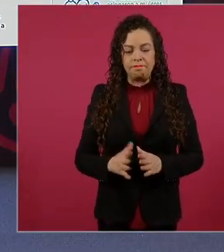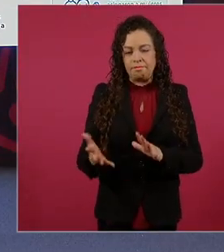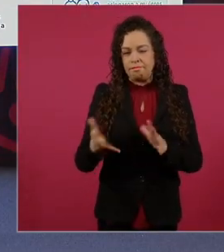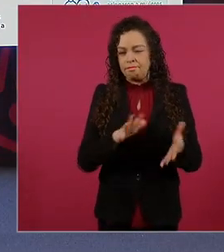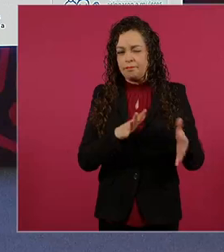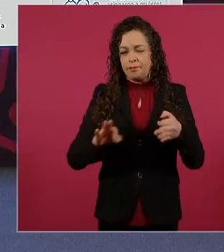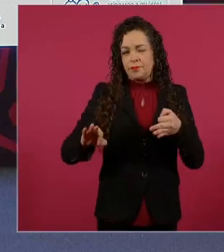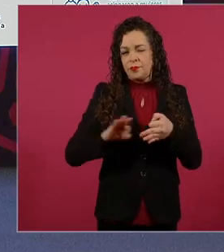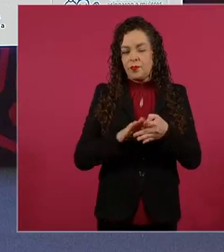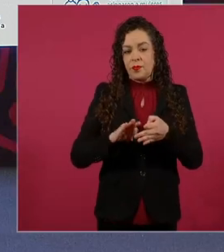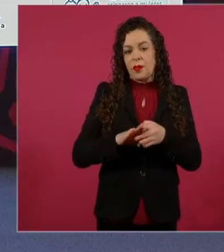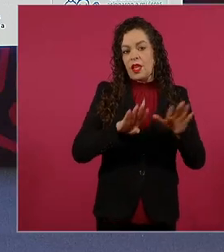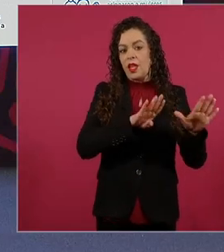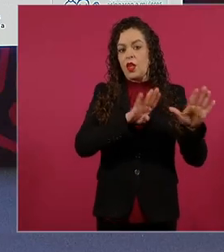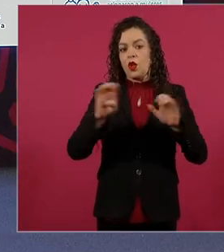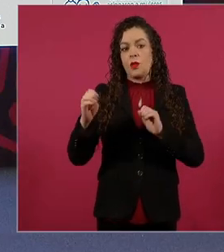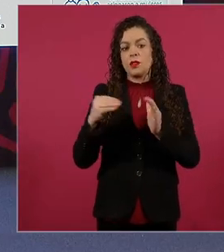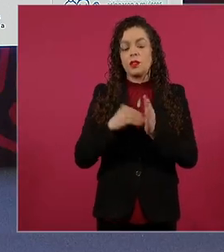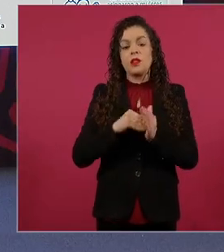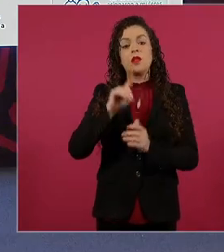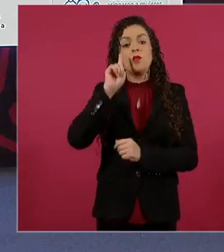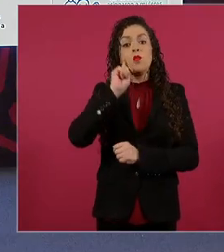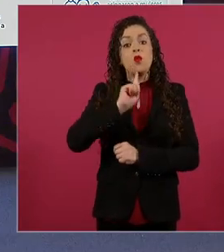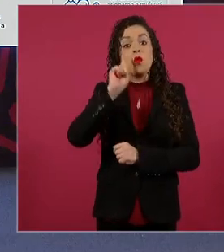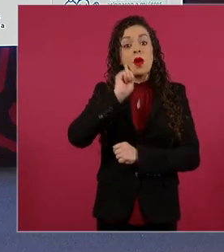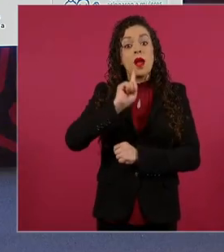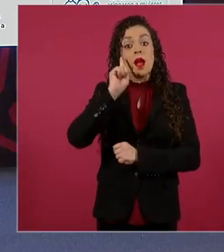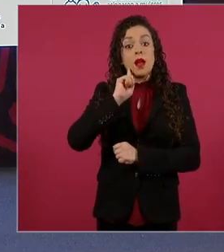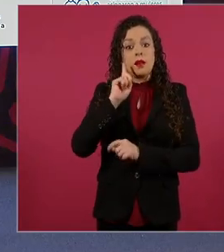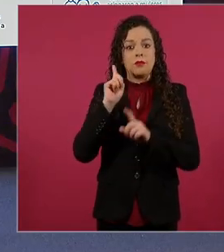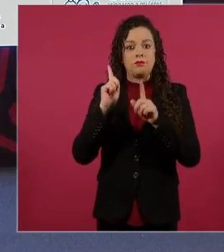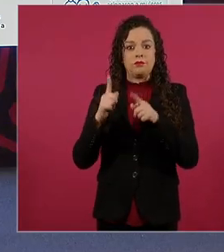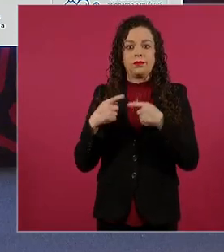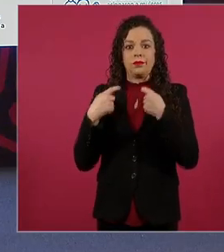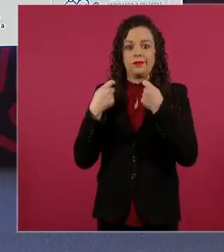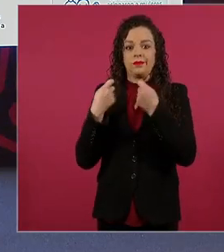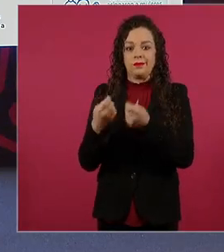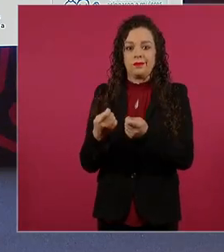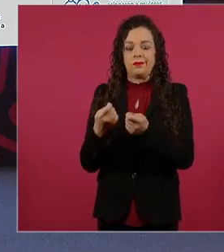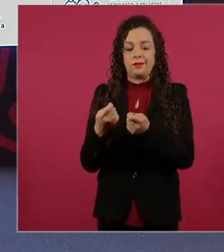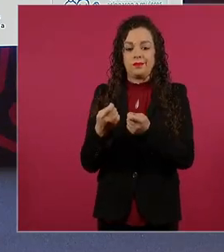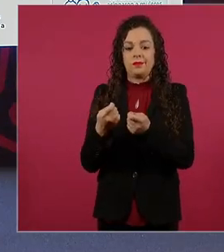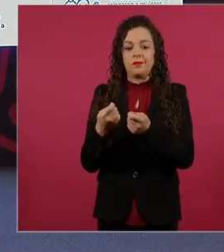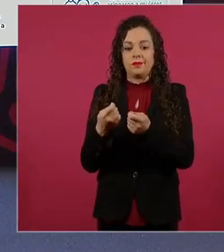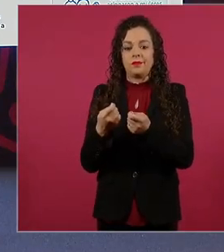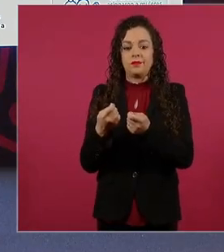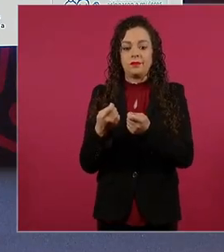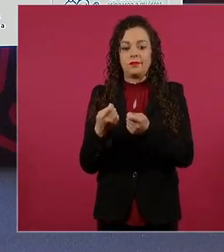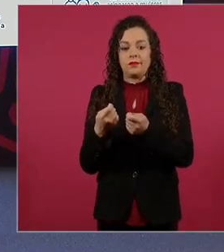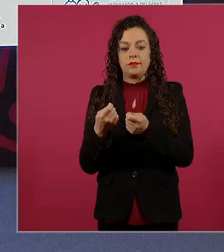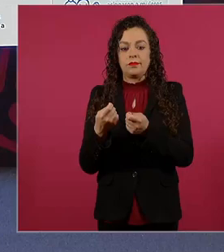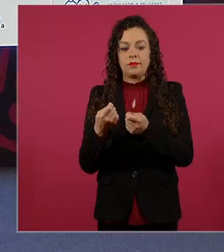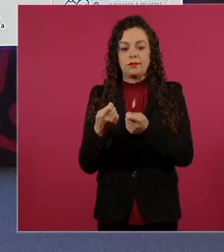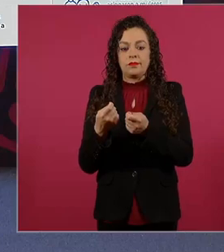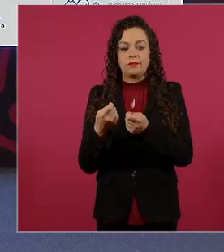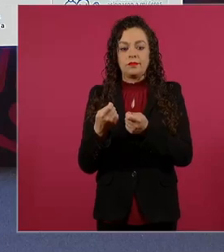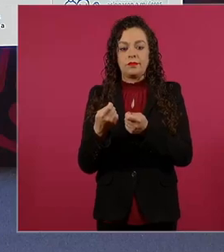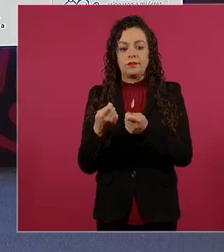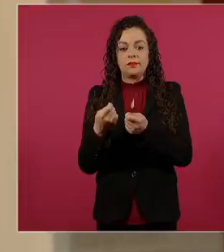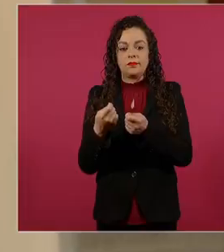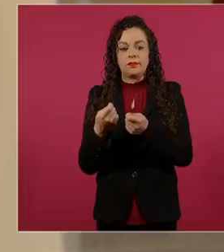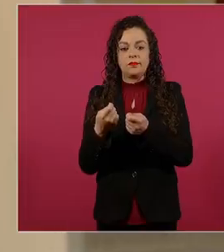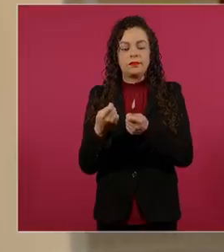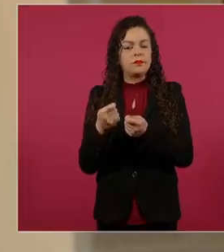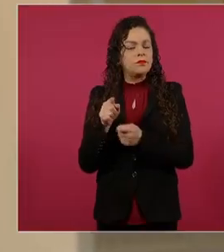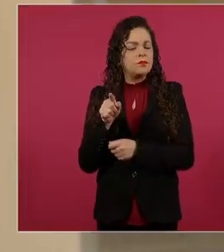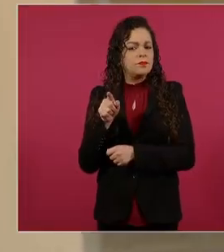más de 900 mil mujeres fueron beneficiadas considerando la composición familiar. Esto